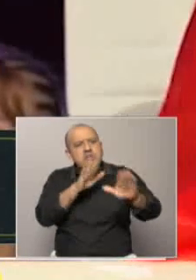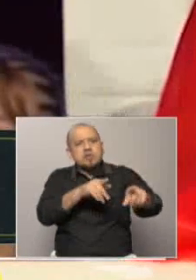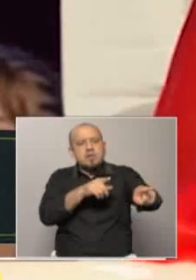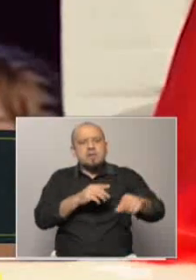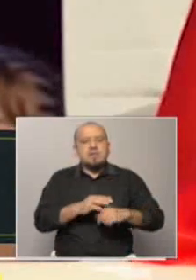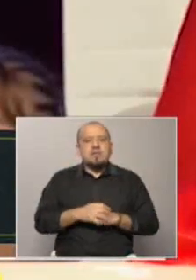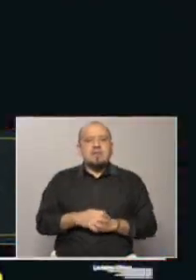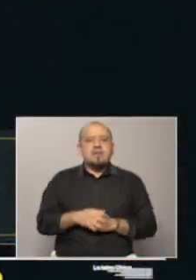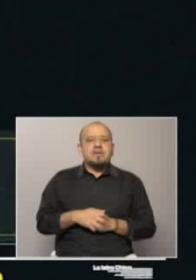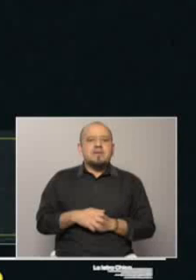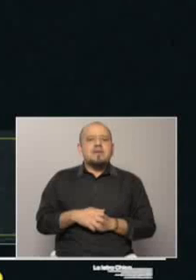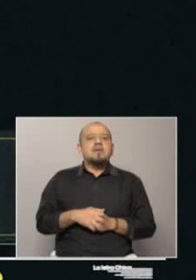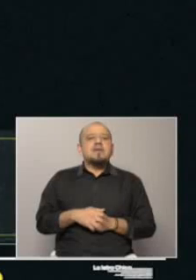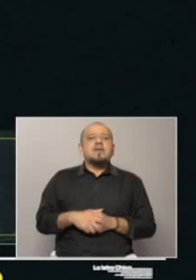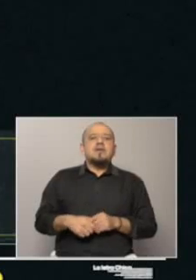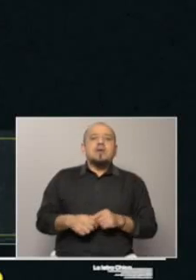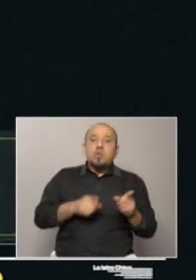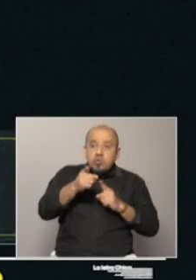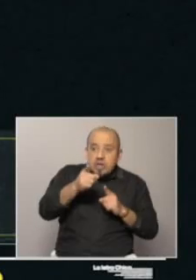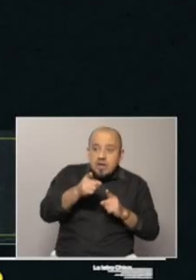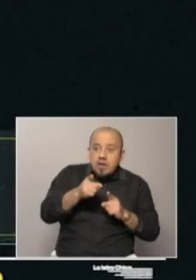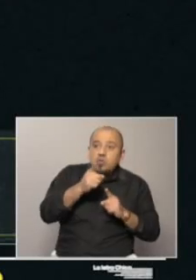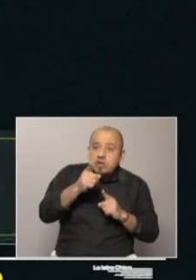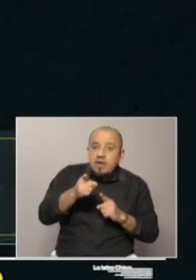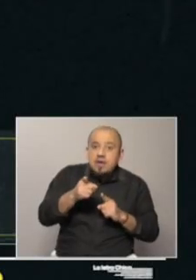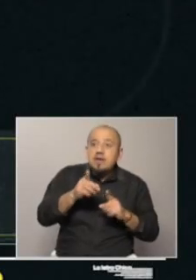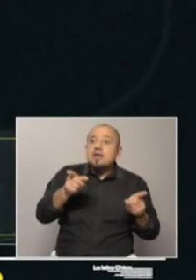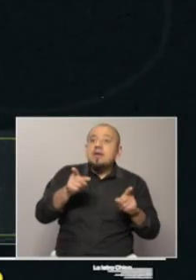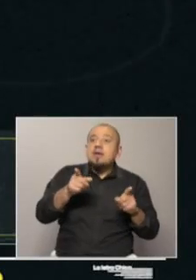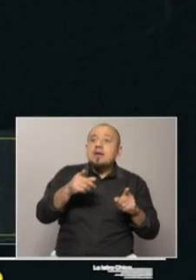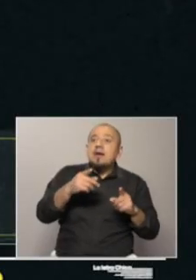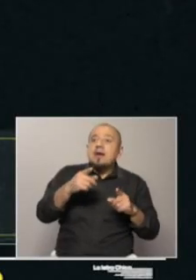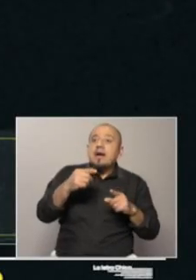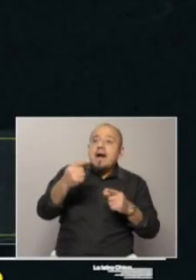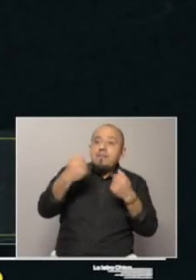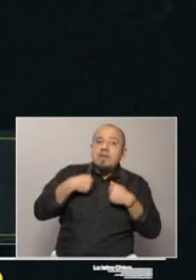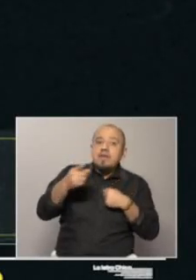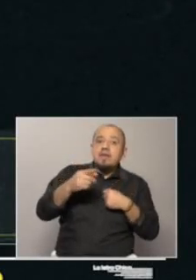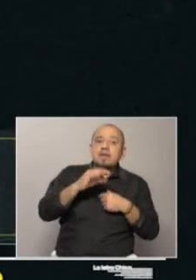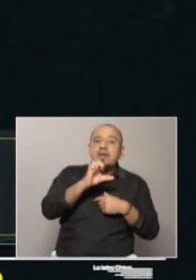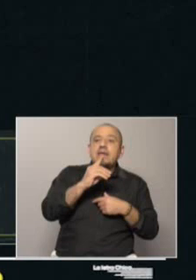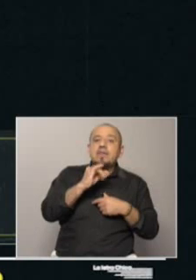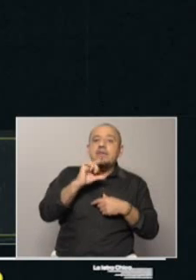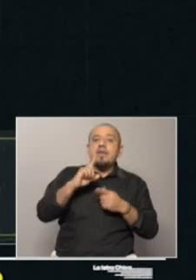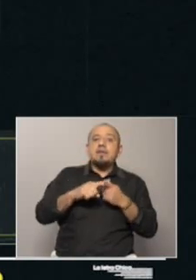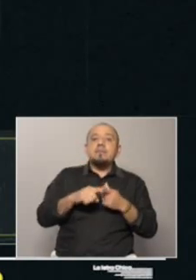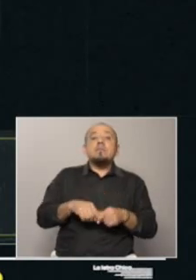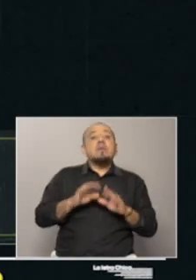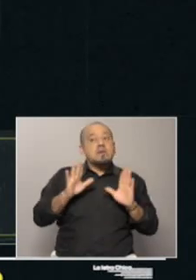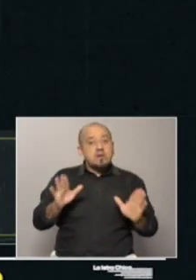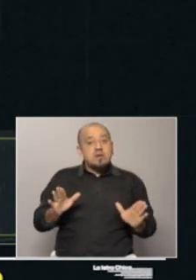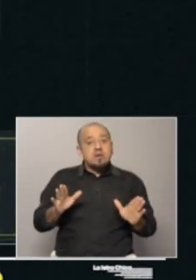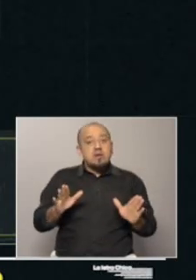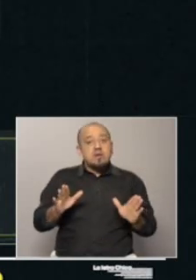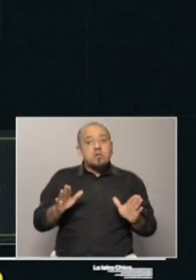mí sos tremendo showman. Usted se la pidió, se la dirige a la mesa, señora Edil. Si se la otorga el